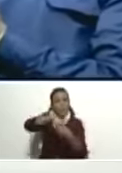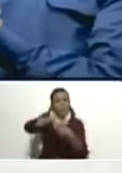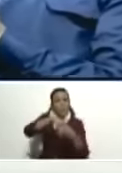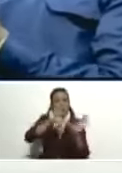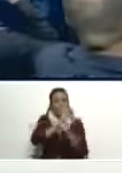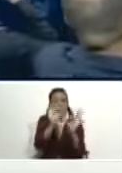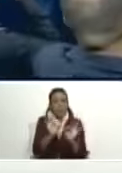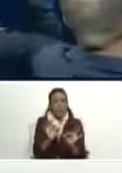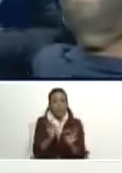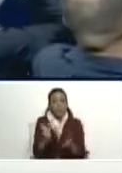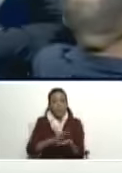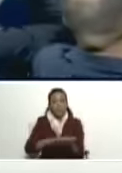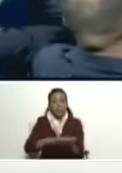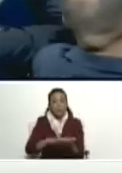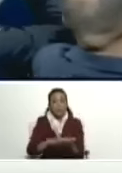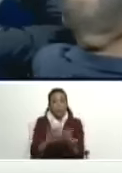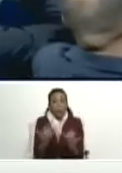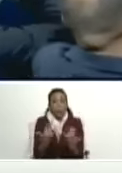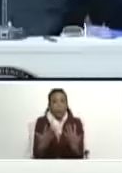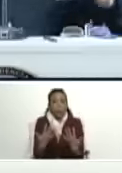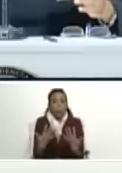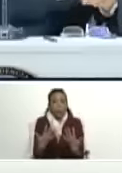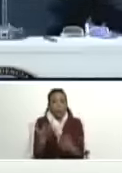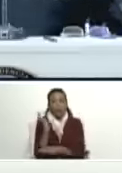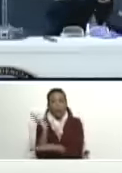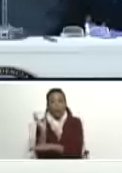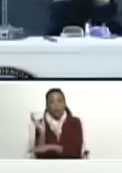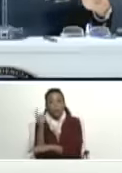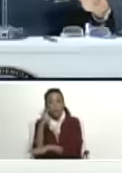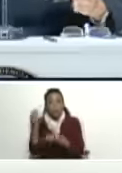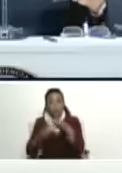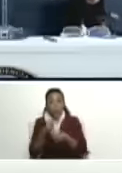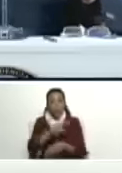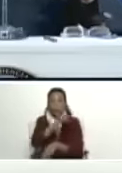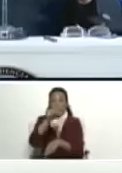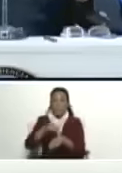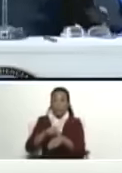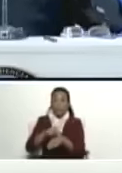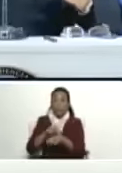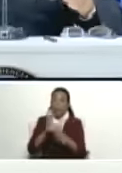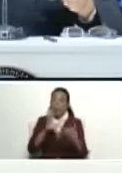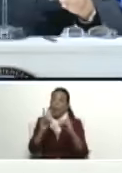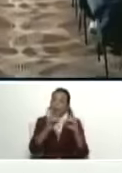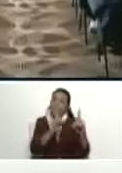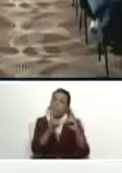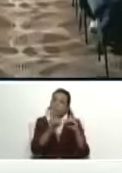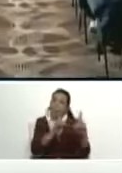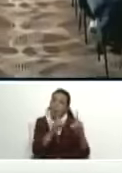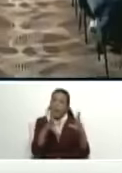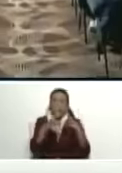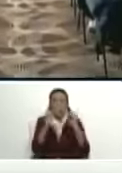paso inmediato de esa conferencia nacional por el diálogo de todos los sectores del